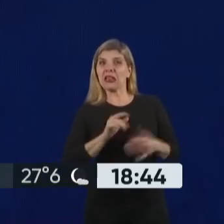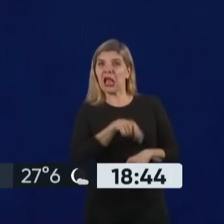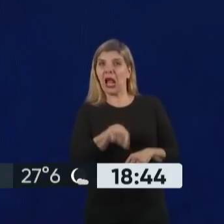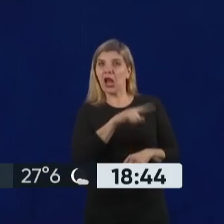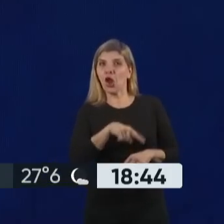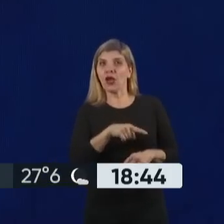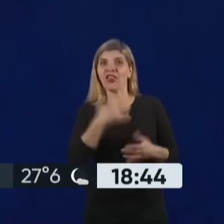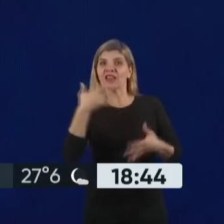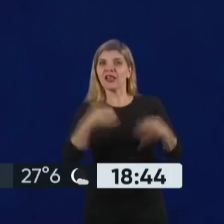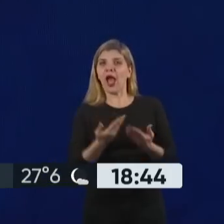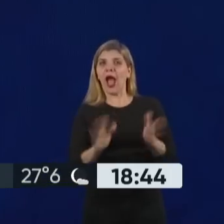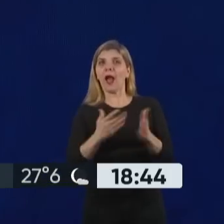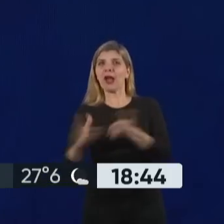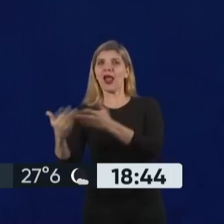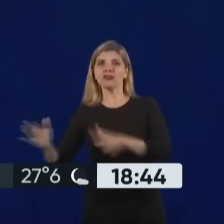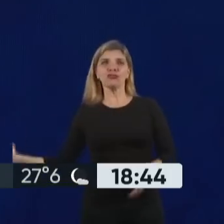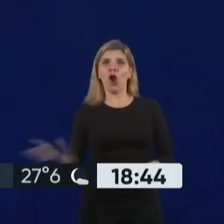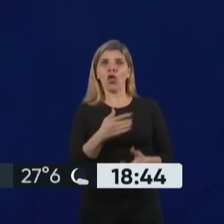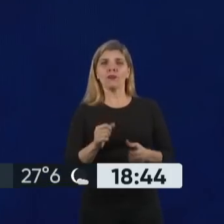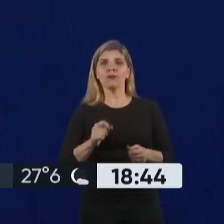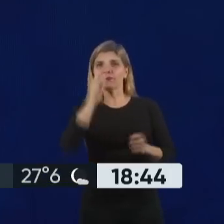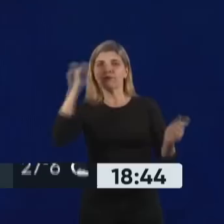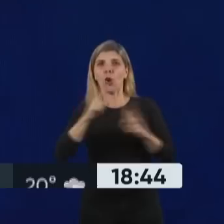decidiera abrir todo de manera instantánea